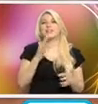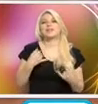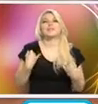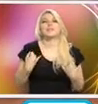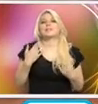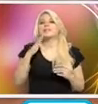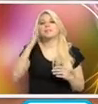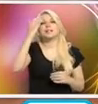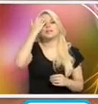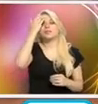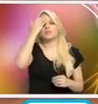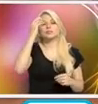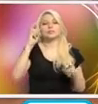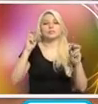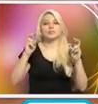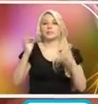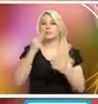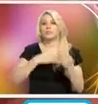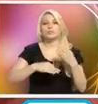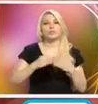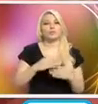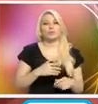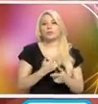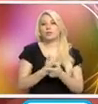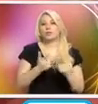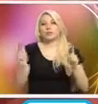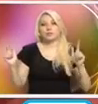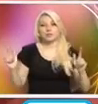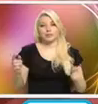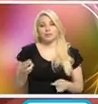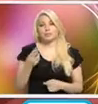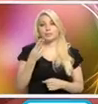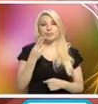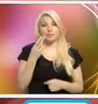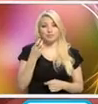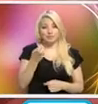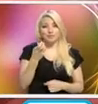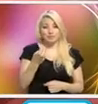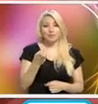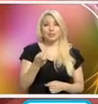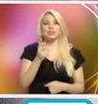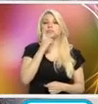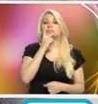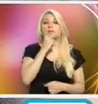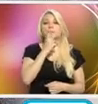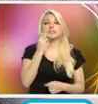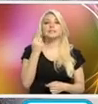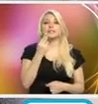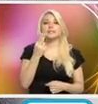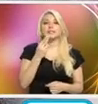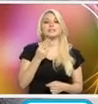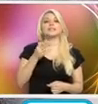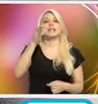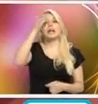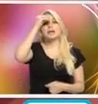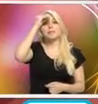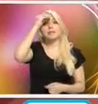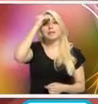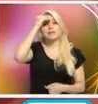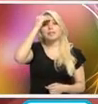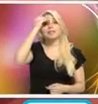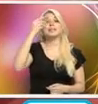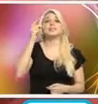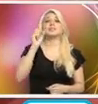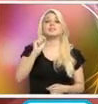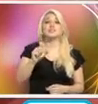formalmente hablando, ¿no? La escuela tradicional. Si tú encuentras que a través de la escuela de la vida, muchos padres dicen, aprendí en la universidad de la vida. Sí